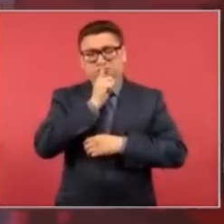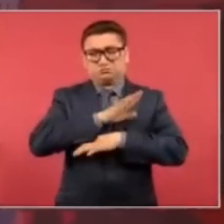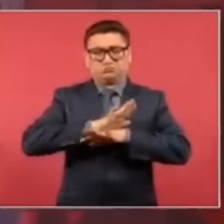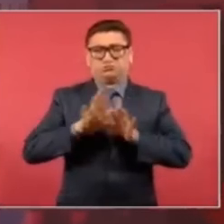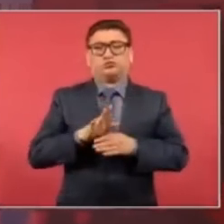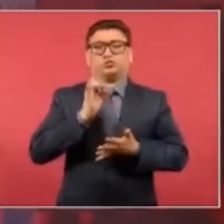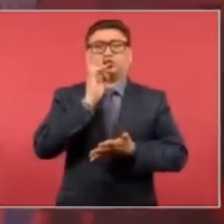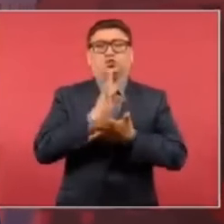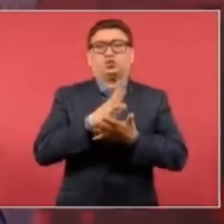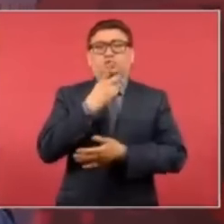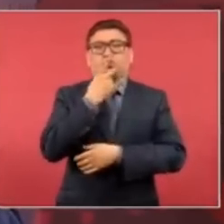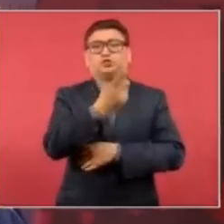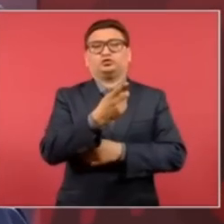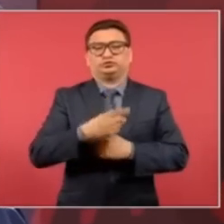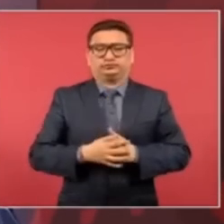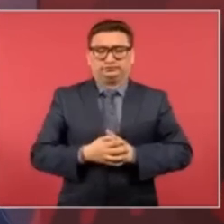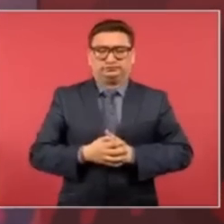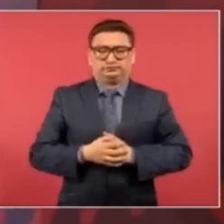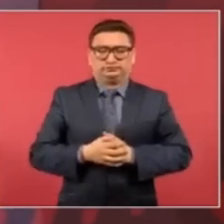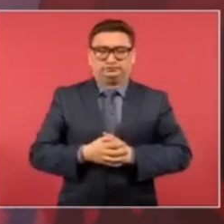solo lo único que dijo fue